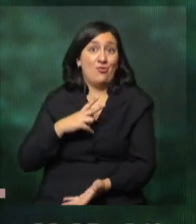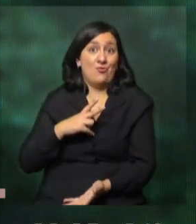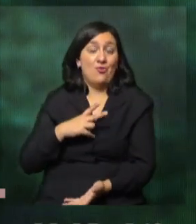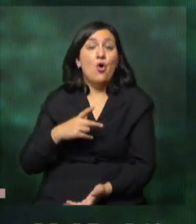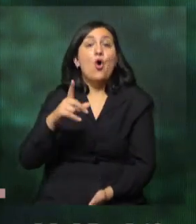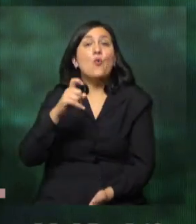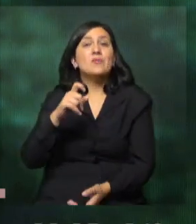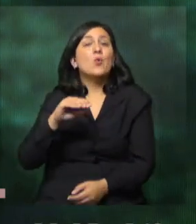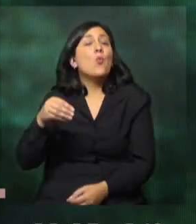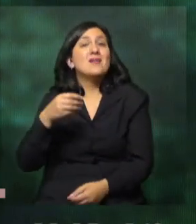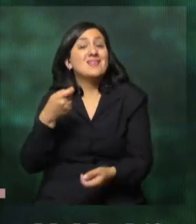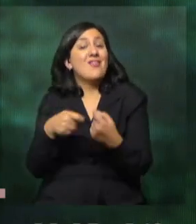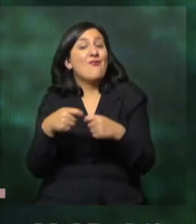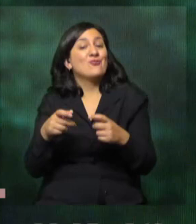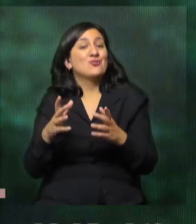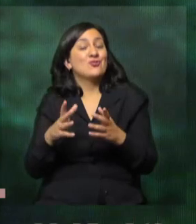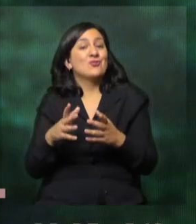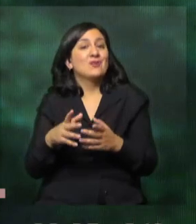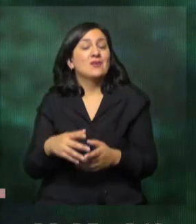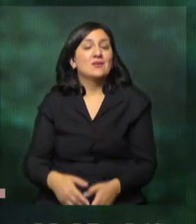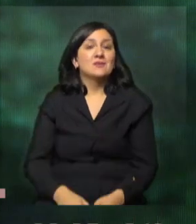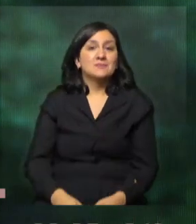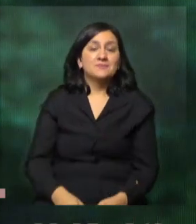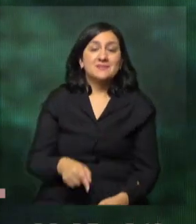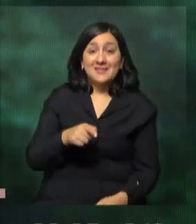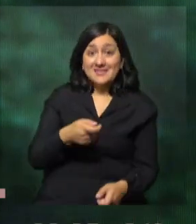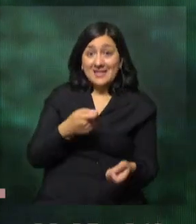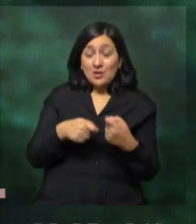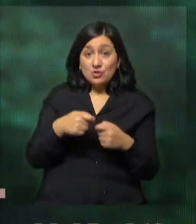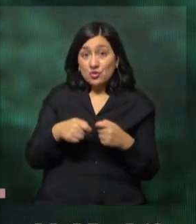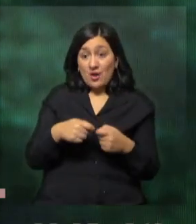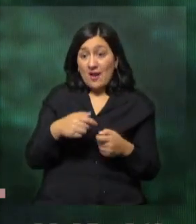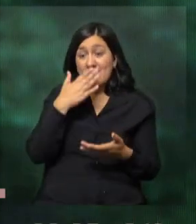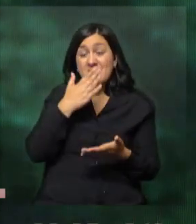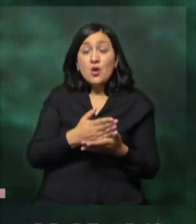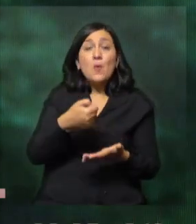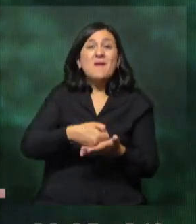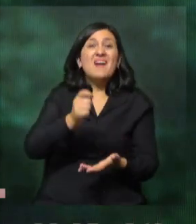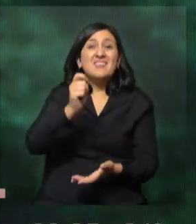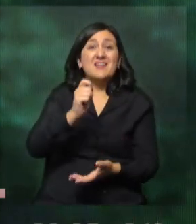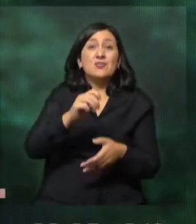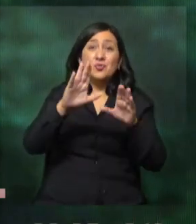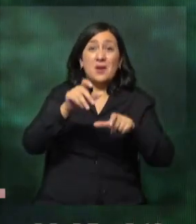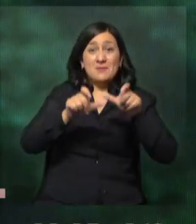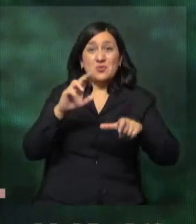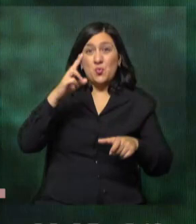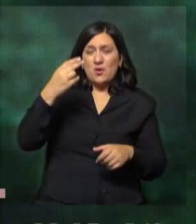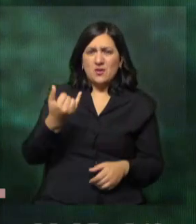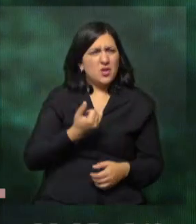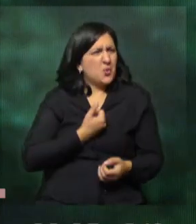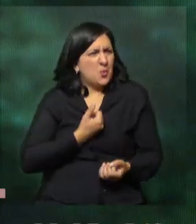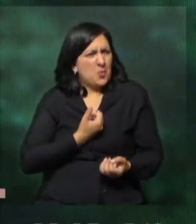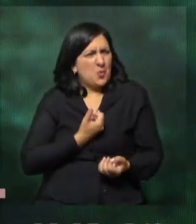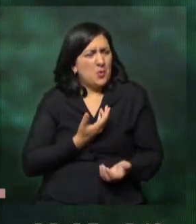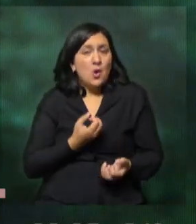que cuál es el negocio y que el costo y ese negocio lo terminamos pagando todos los uruguayos y uruguayas. ¿Por qué? ¿Cómo? Y